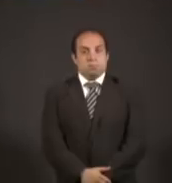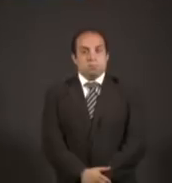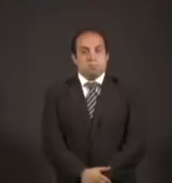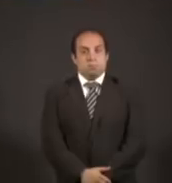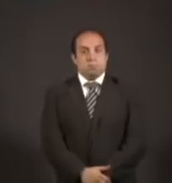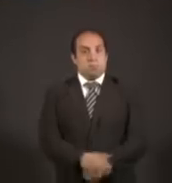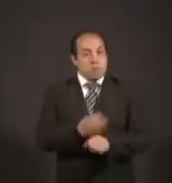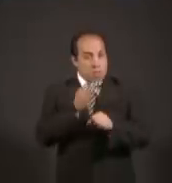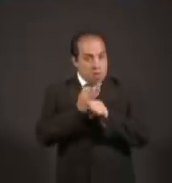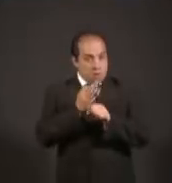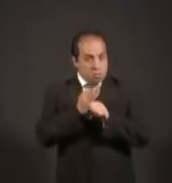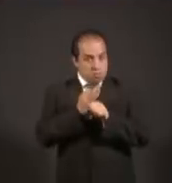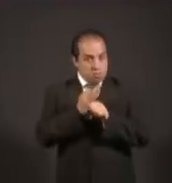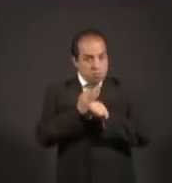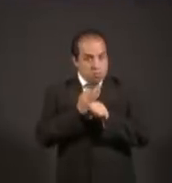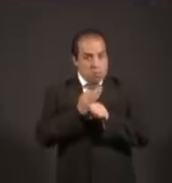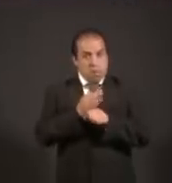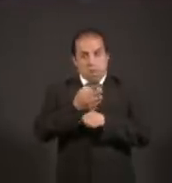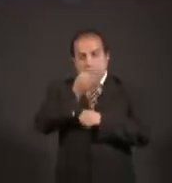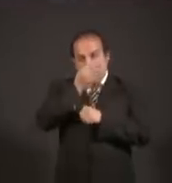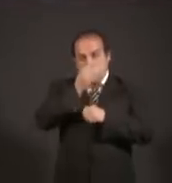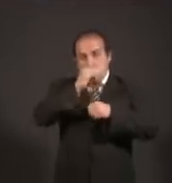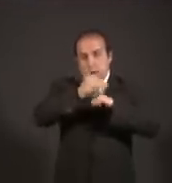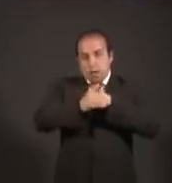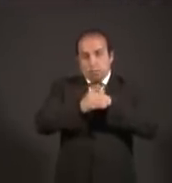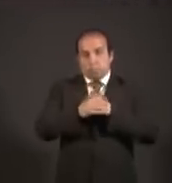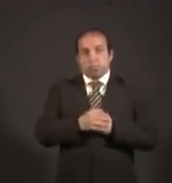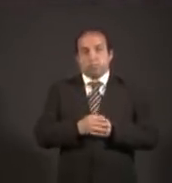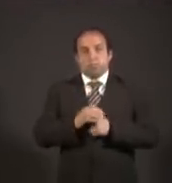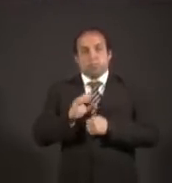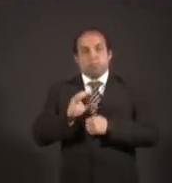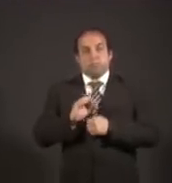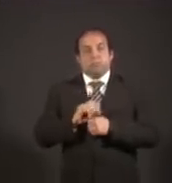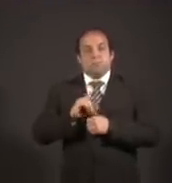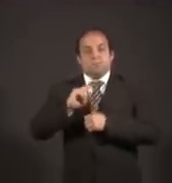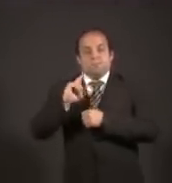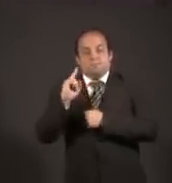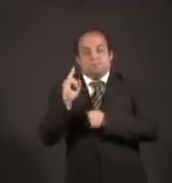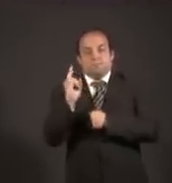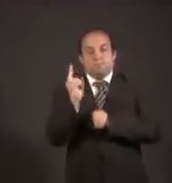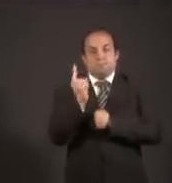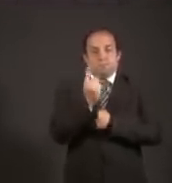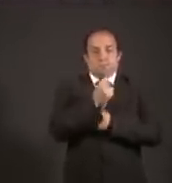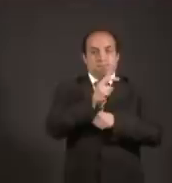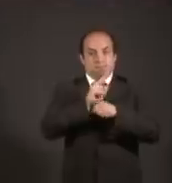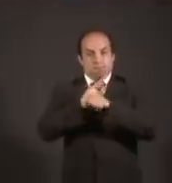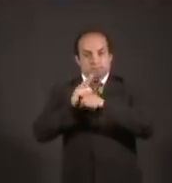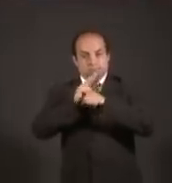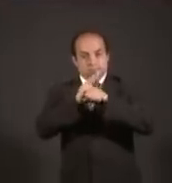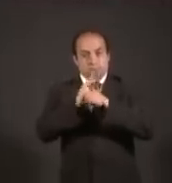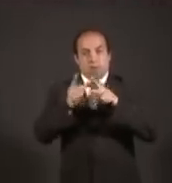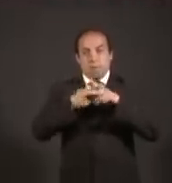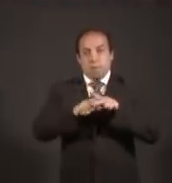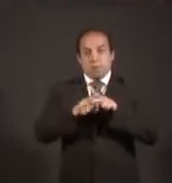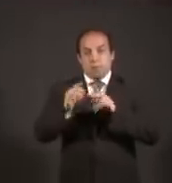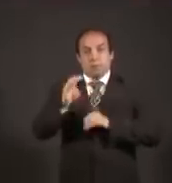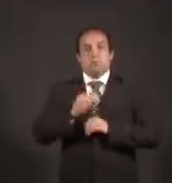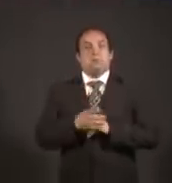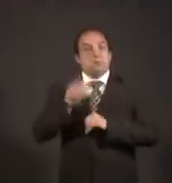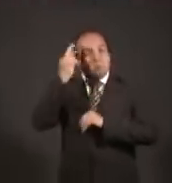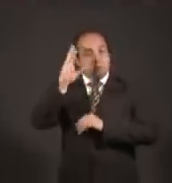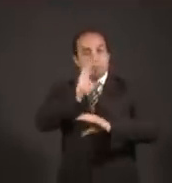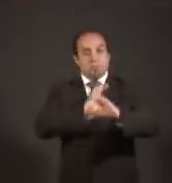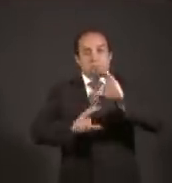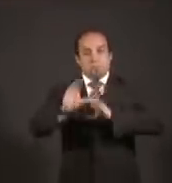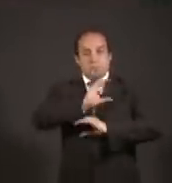En este momento está por terminar el recorrido que inició la doctora Claudia Sheinbaum Pardo en compañía de sus